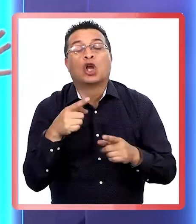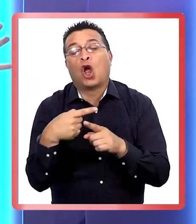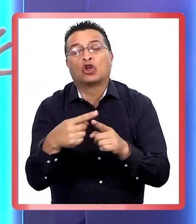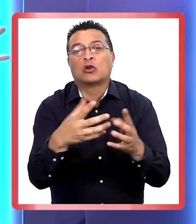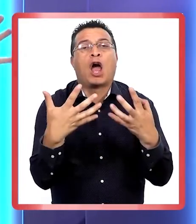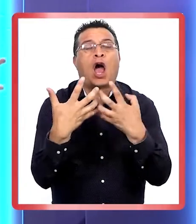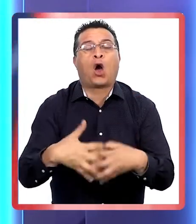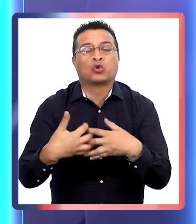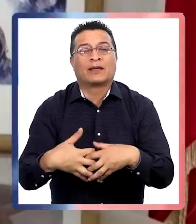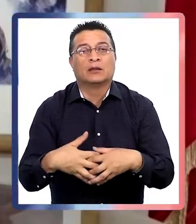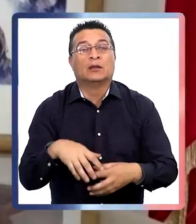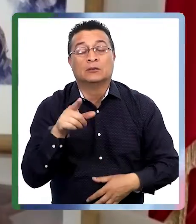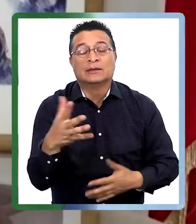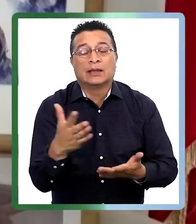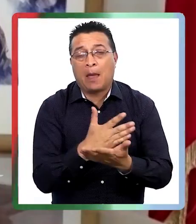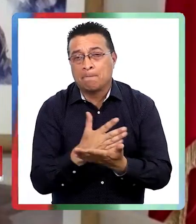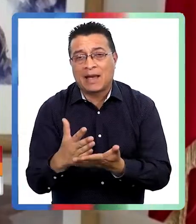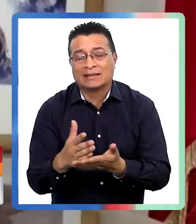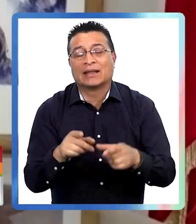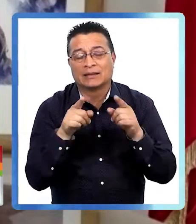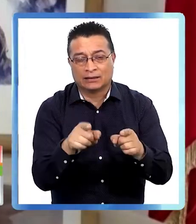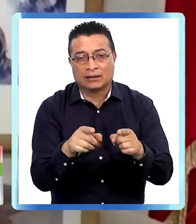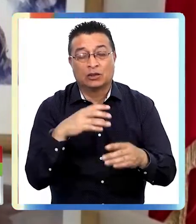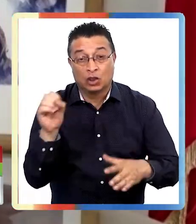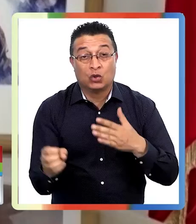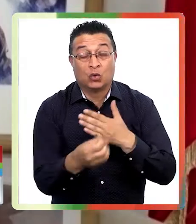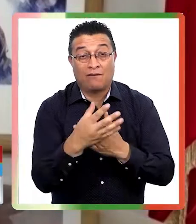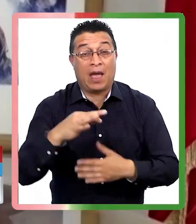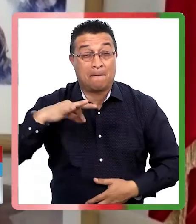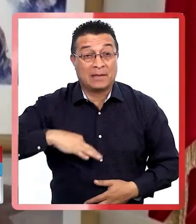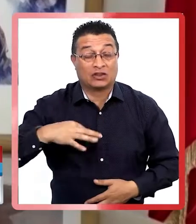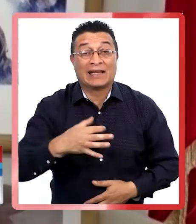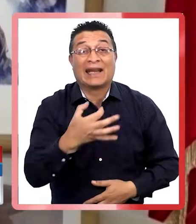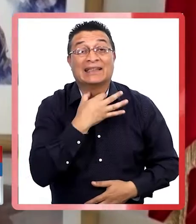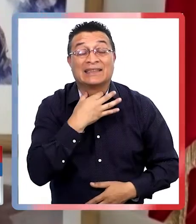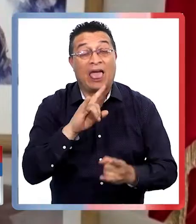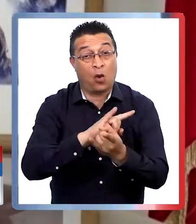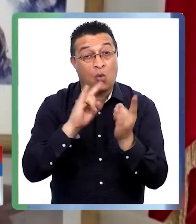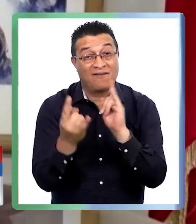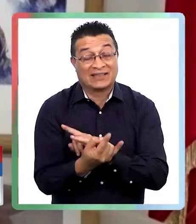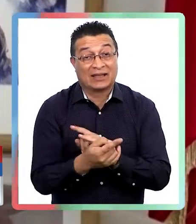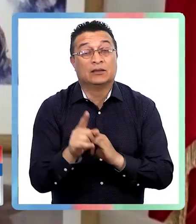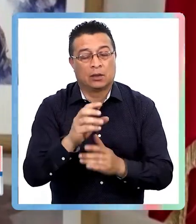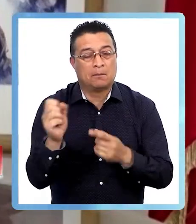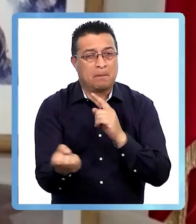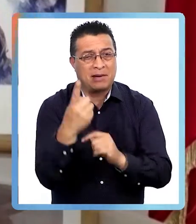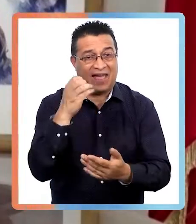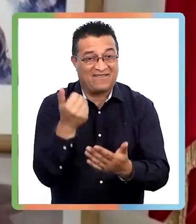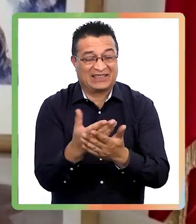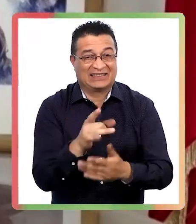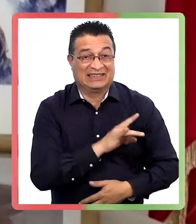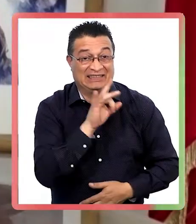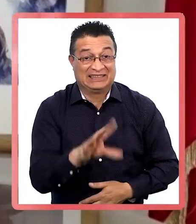otros lo reciben de manera automática? Scarlett, lo que ocurre es que la nueva pensión garantizada universal que se establece por